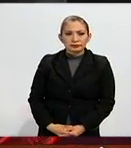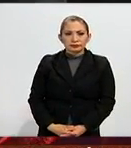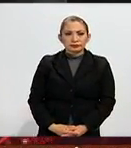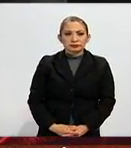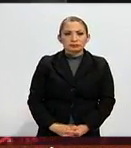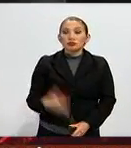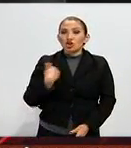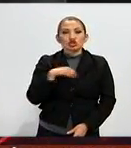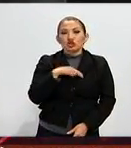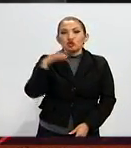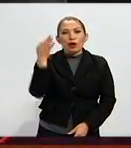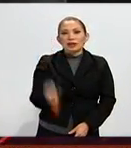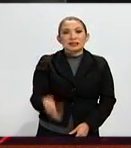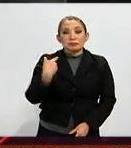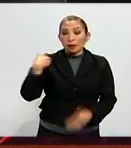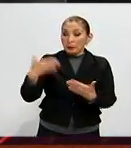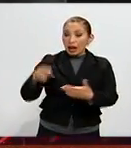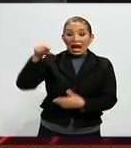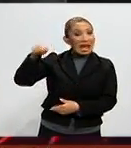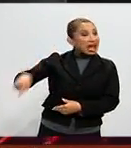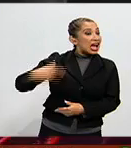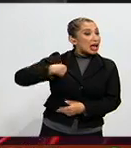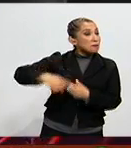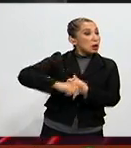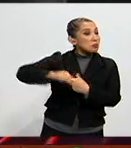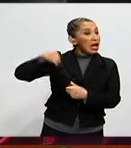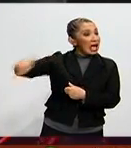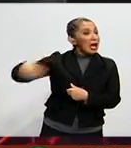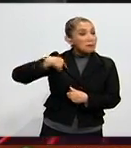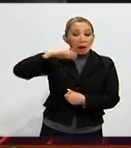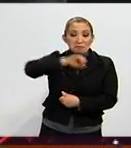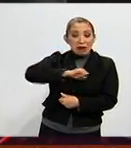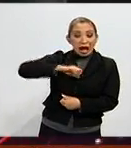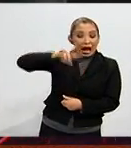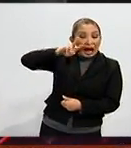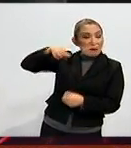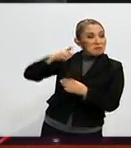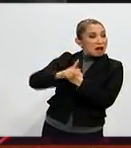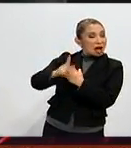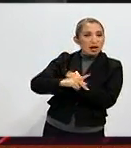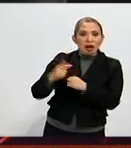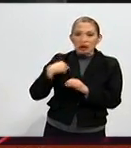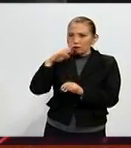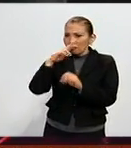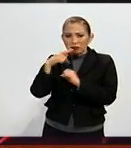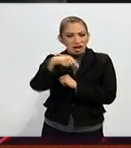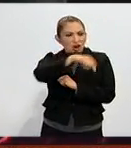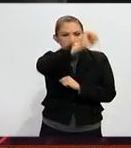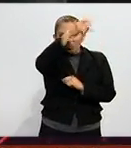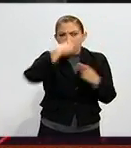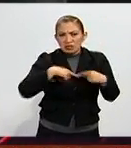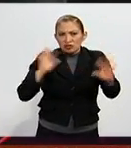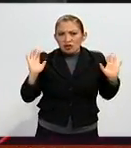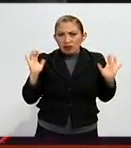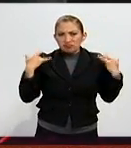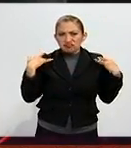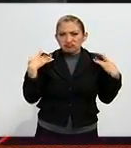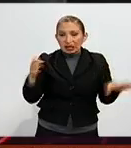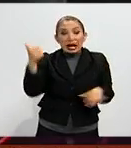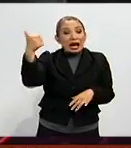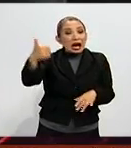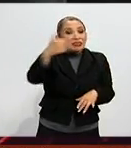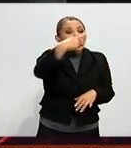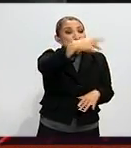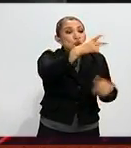No vamos a aceptar que se use a Panamá como chivo expiatorio de las acciones y de las responsabilidades de terceros. Cada estado